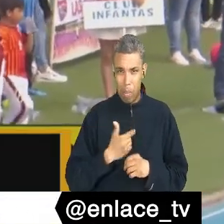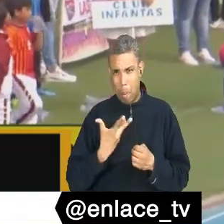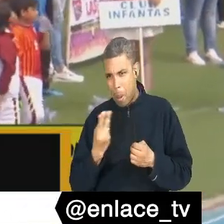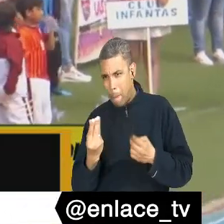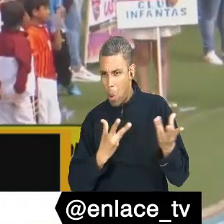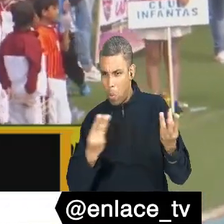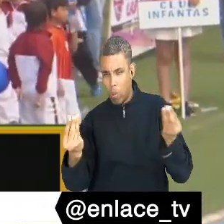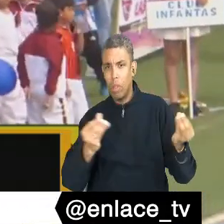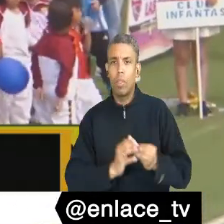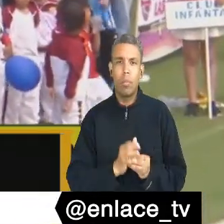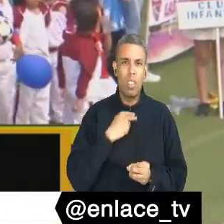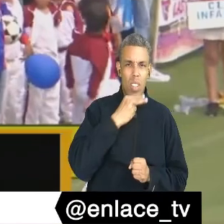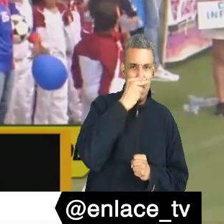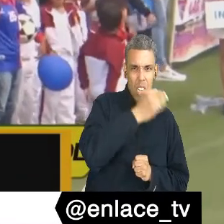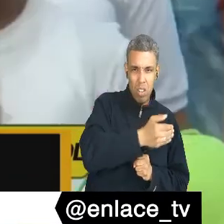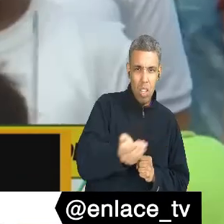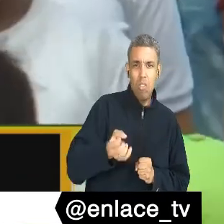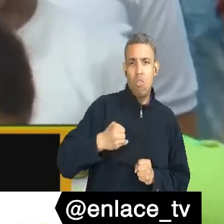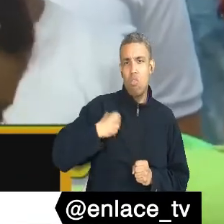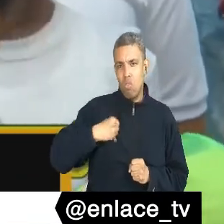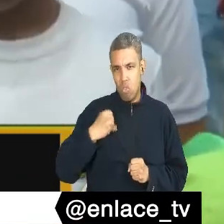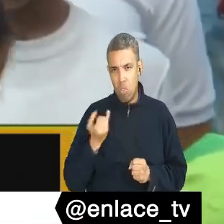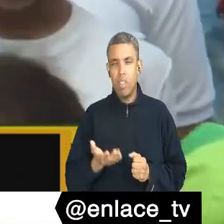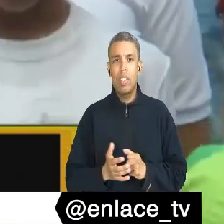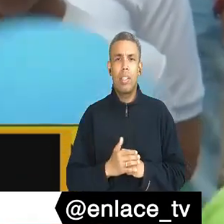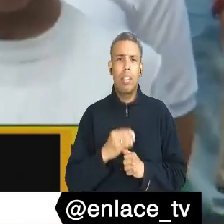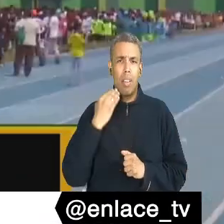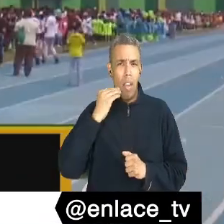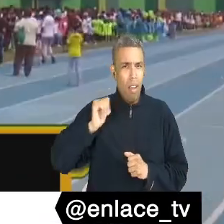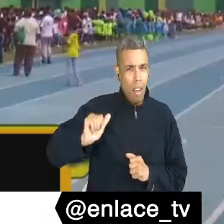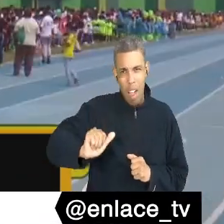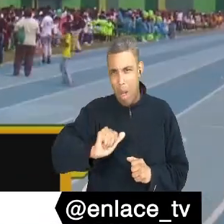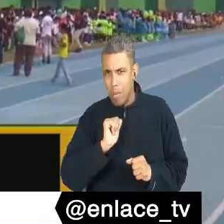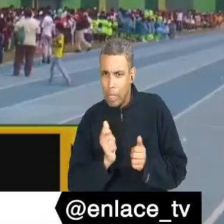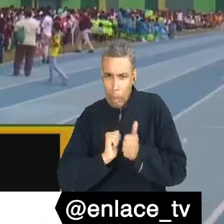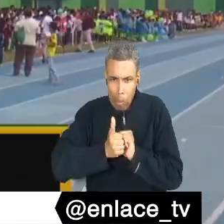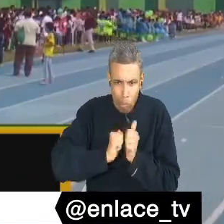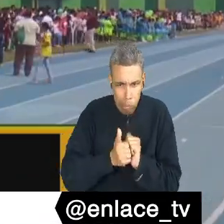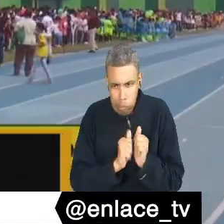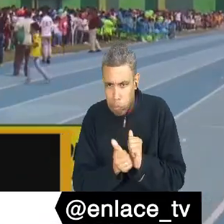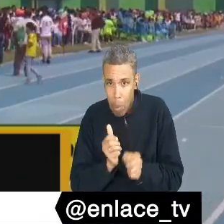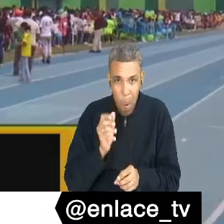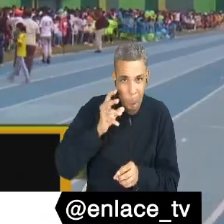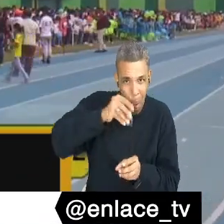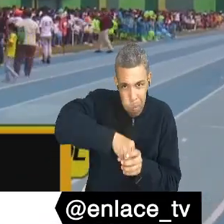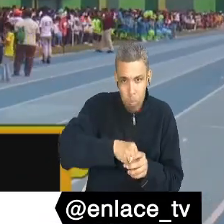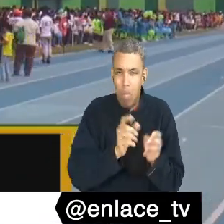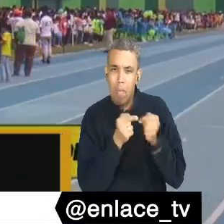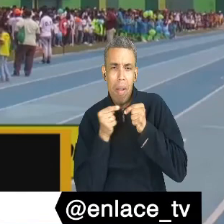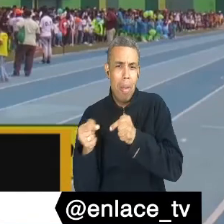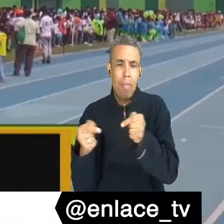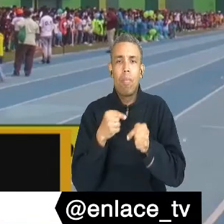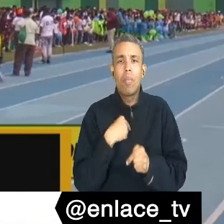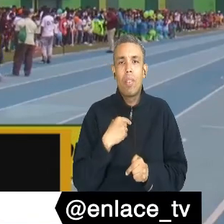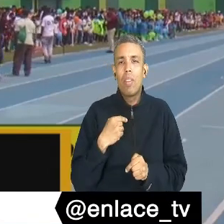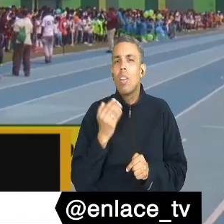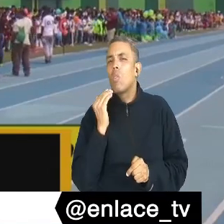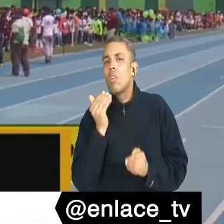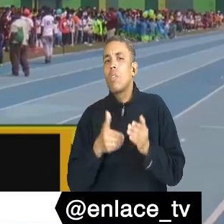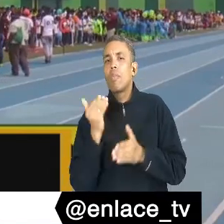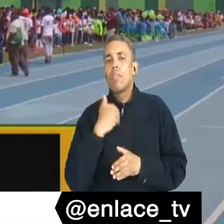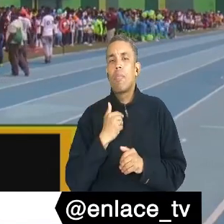entre niños, adolescentes y mujeres en competencia. Empezamos los partidos el día 1 de abril